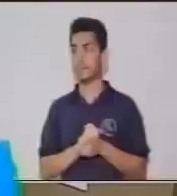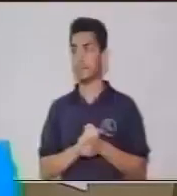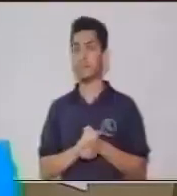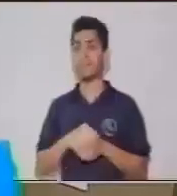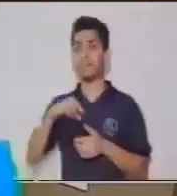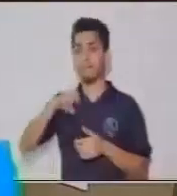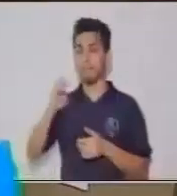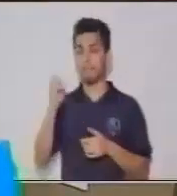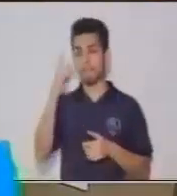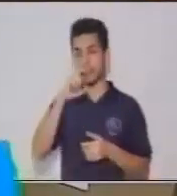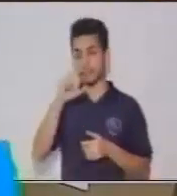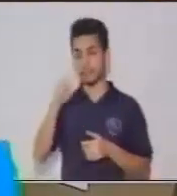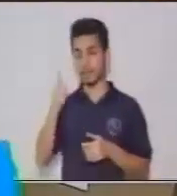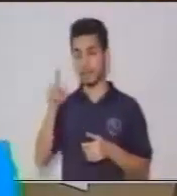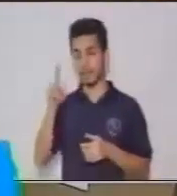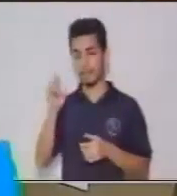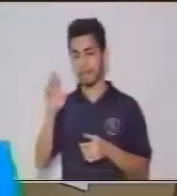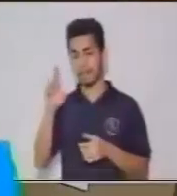pescadería,